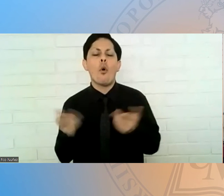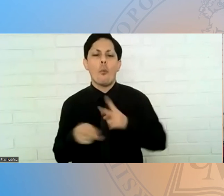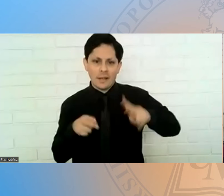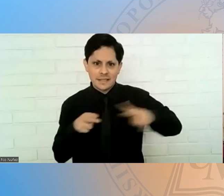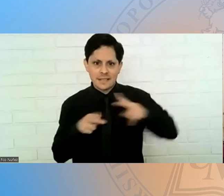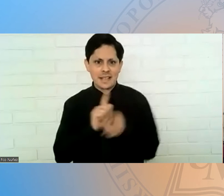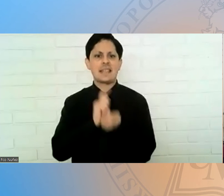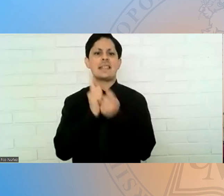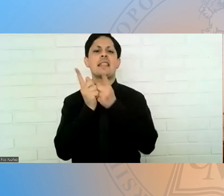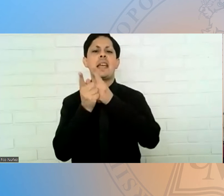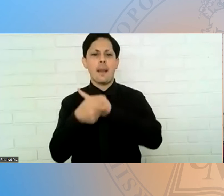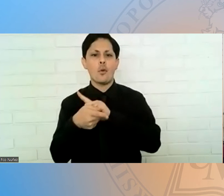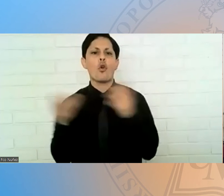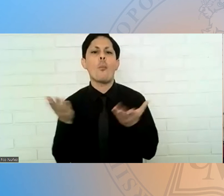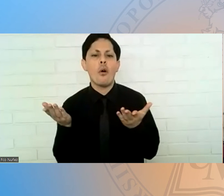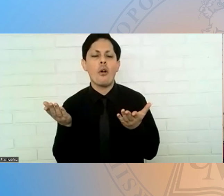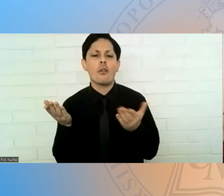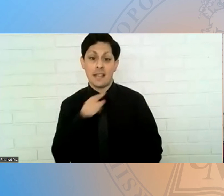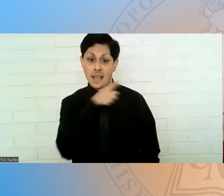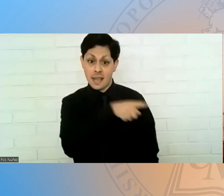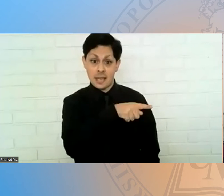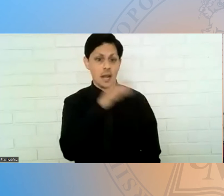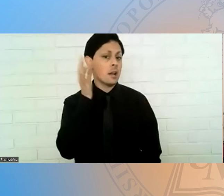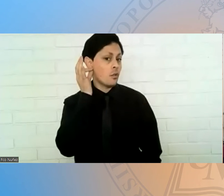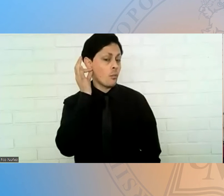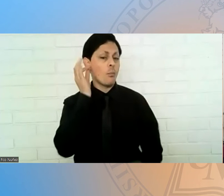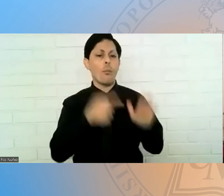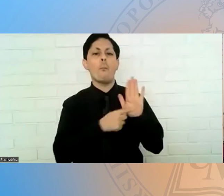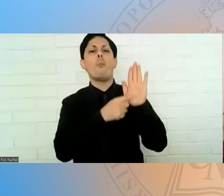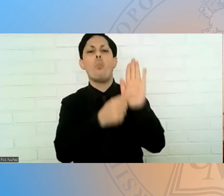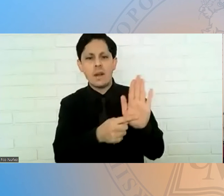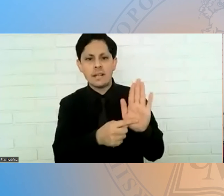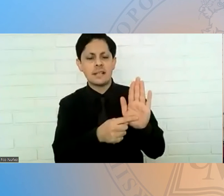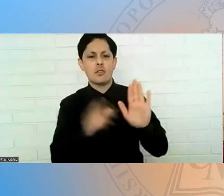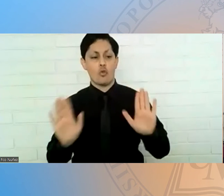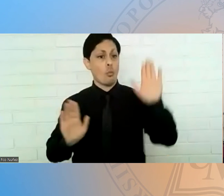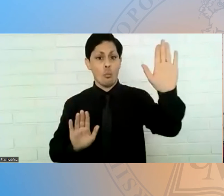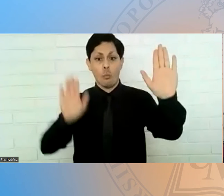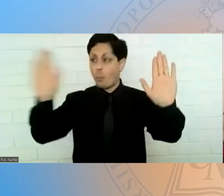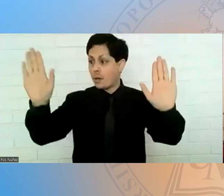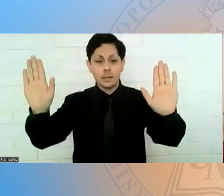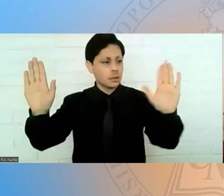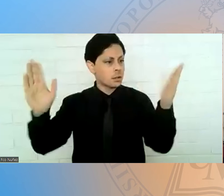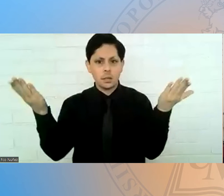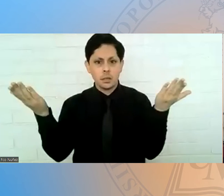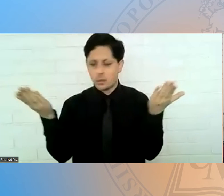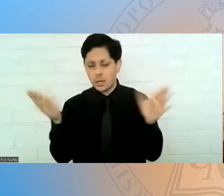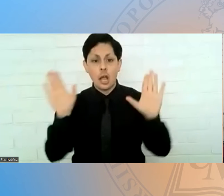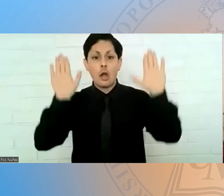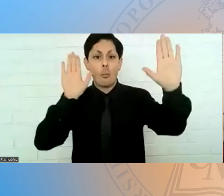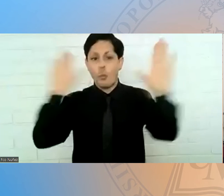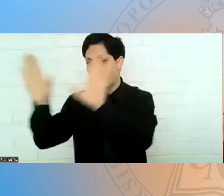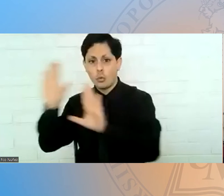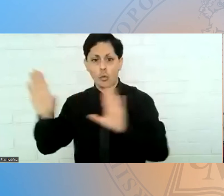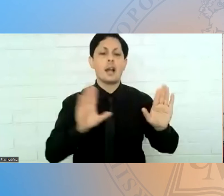cambio? Ella nos muestra, nos da cuenta, nos presenta cómo estos cambios